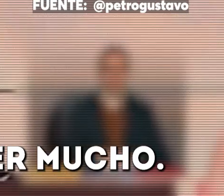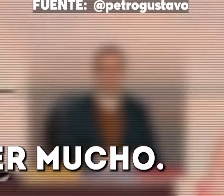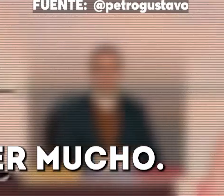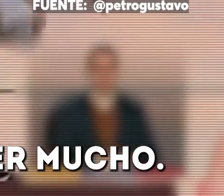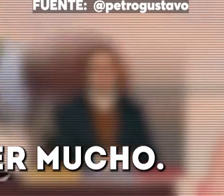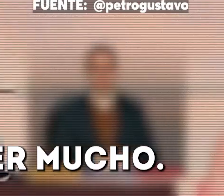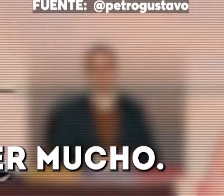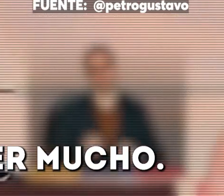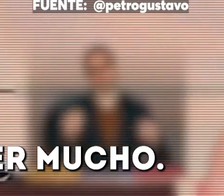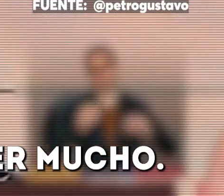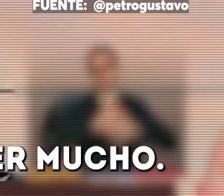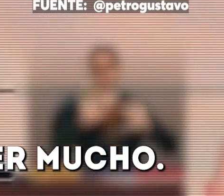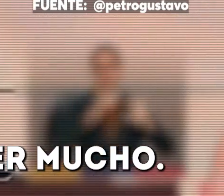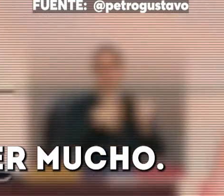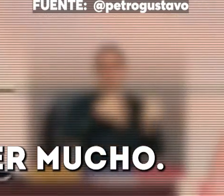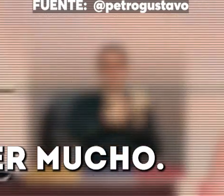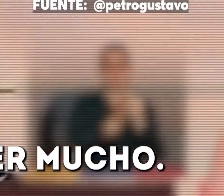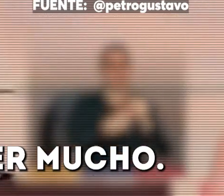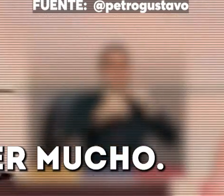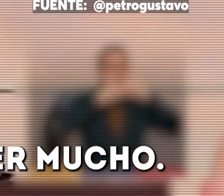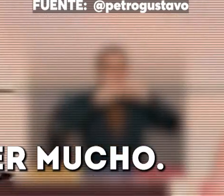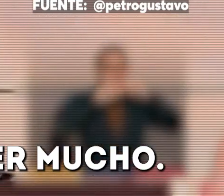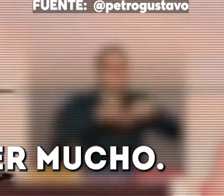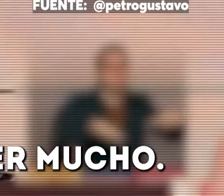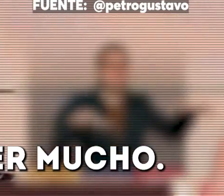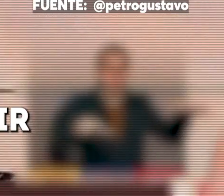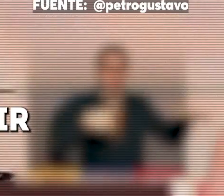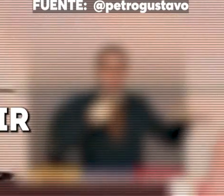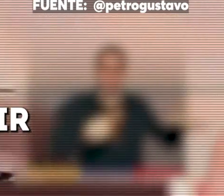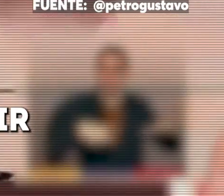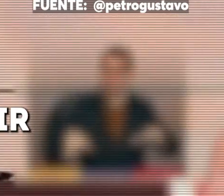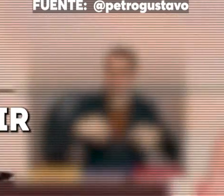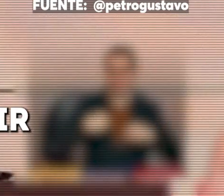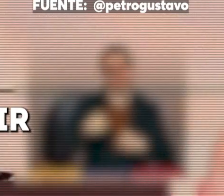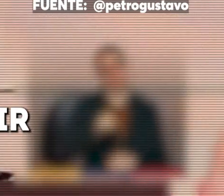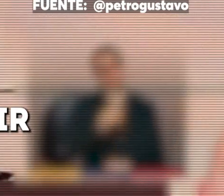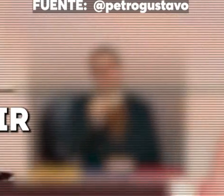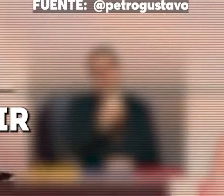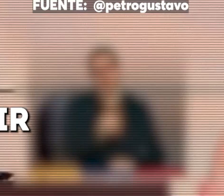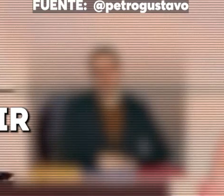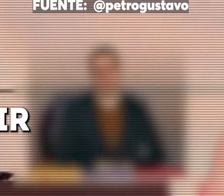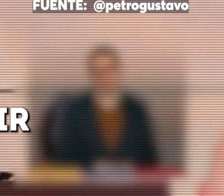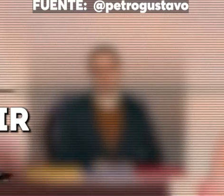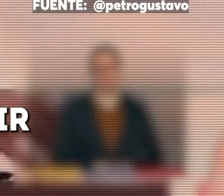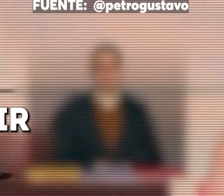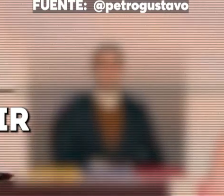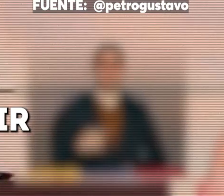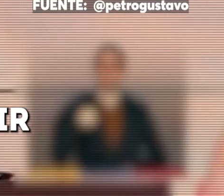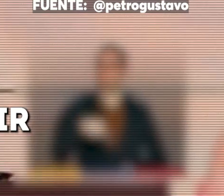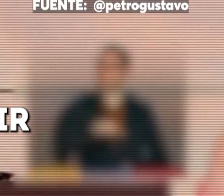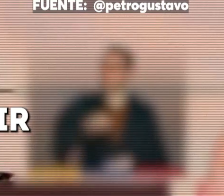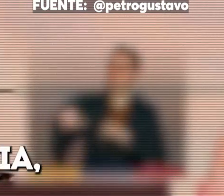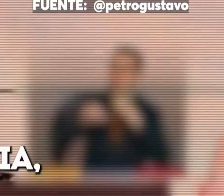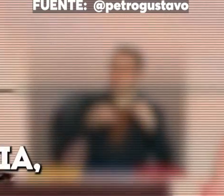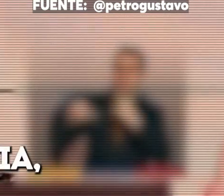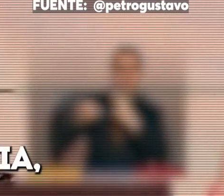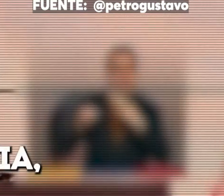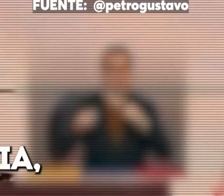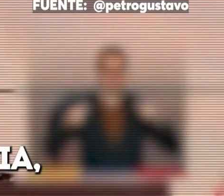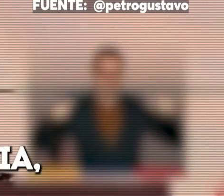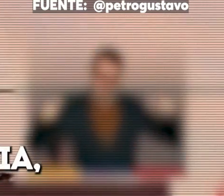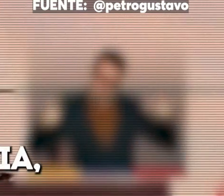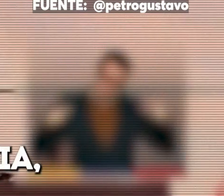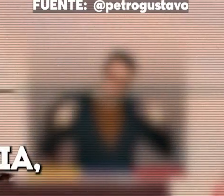Claro, la prensa no nos lo va a reconocer en mucho. Nosotros logramos reducir igualmente